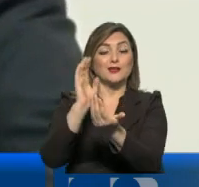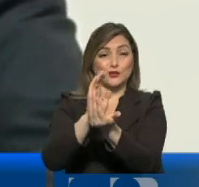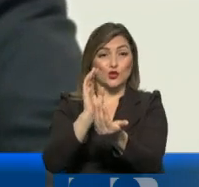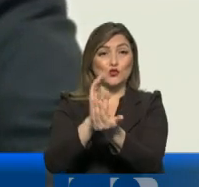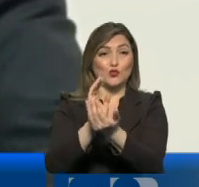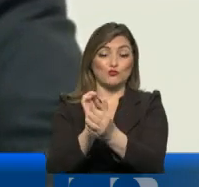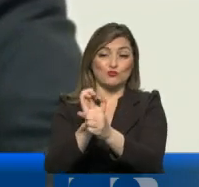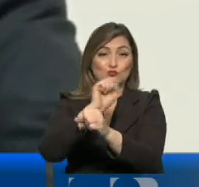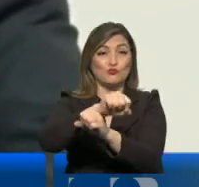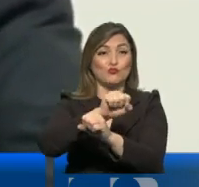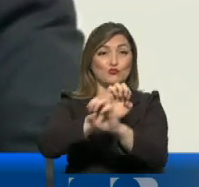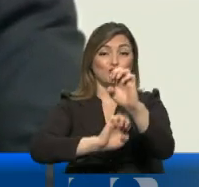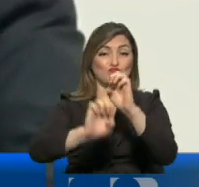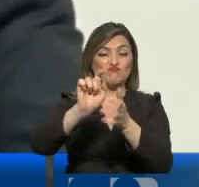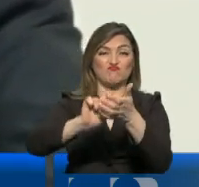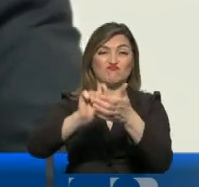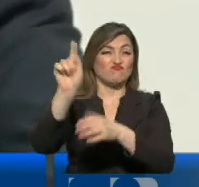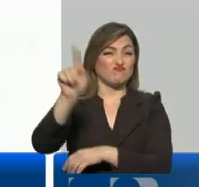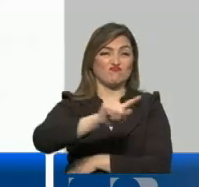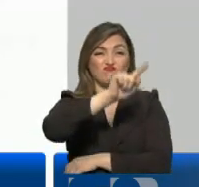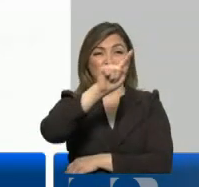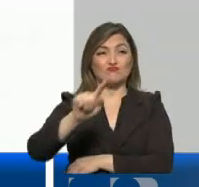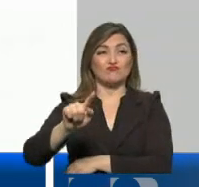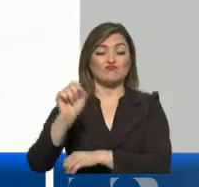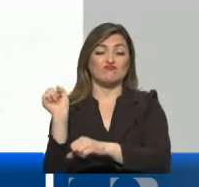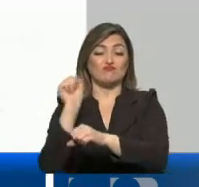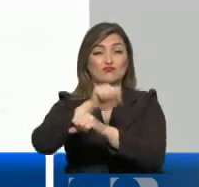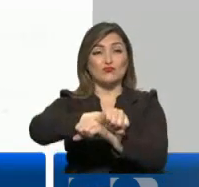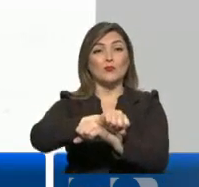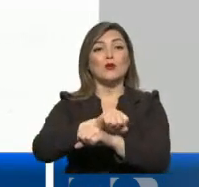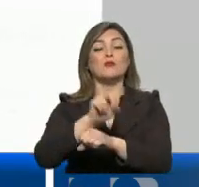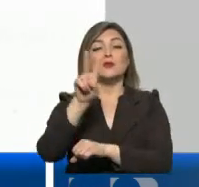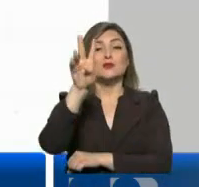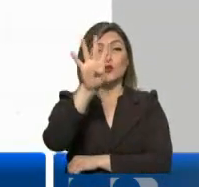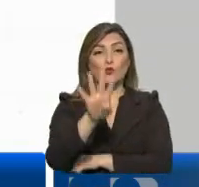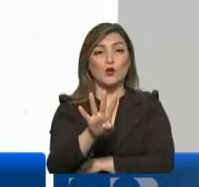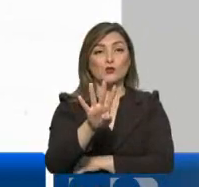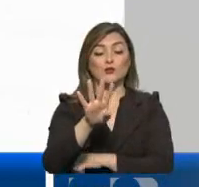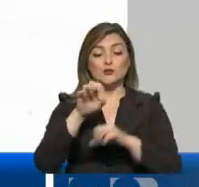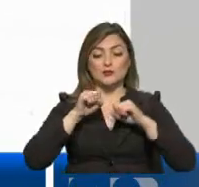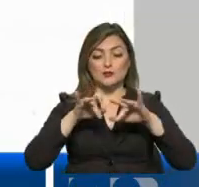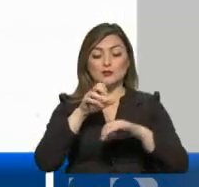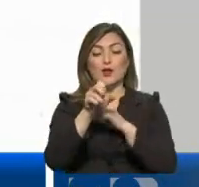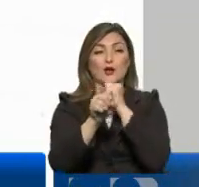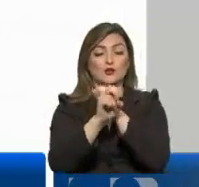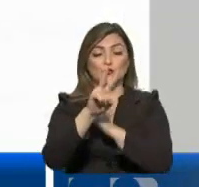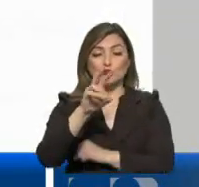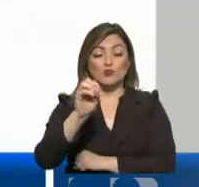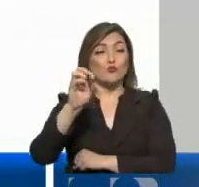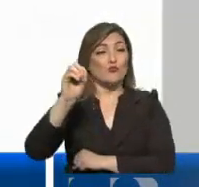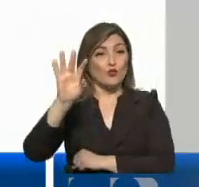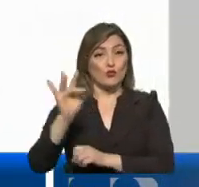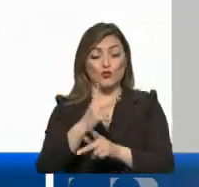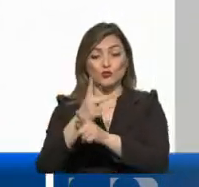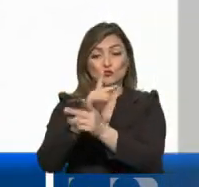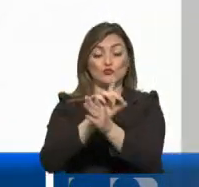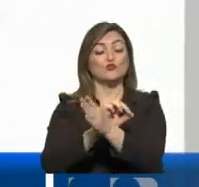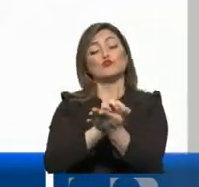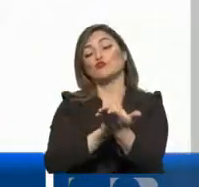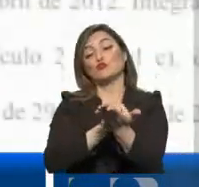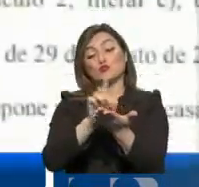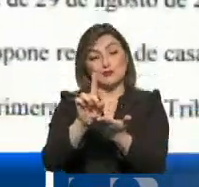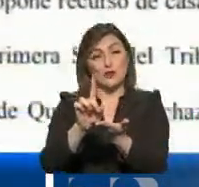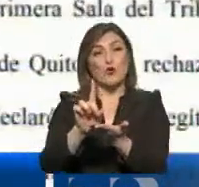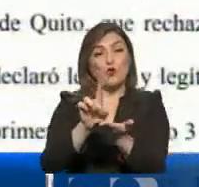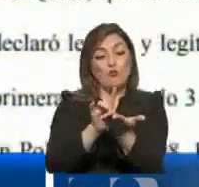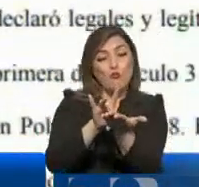para rechazar la calificación de Madera al cargo. El 24 de septiembre de 2004, el Consejo Directivo lo removió de la Dirección General del